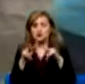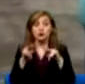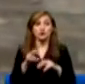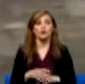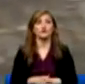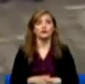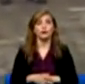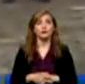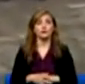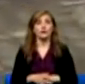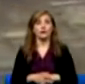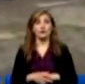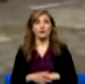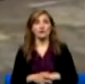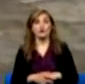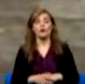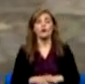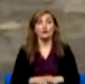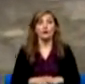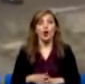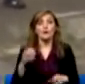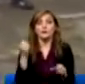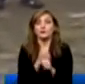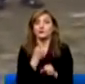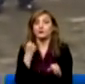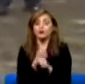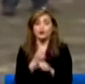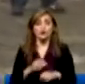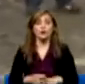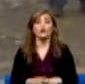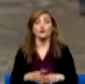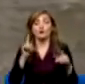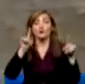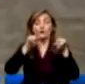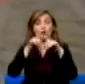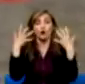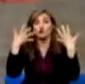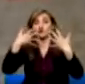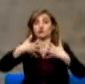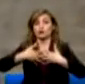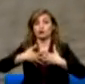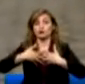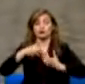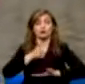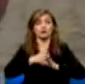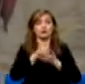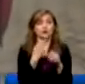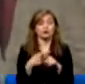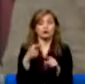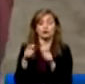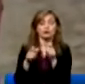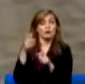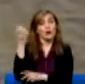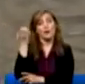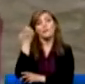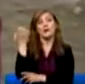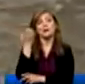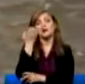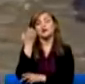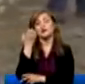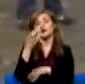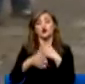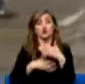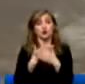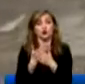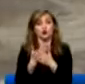fenómeno del día de ayer. Hemos tratado de trabajar articuladamente para poder dar auxilio a las diferentes emergencias que se presentaron durante